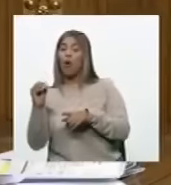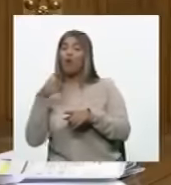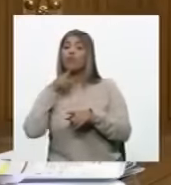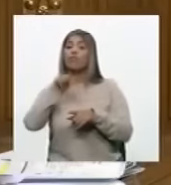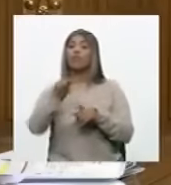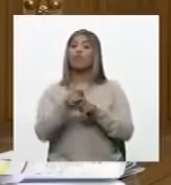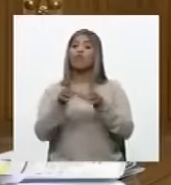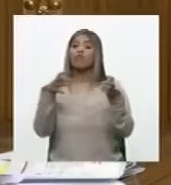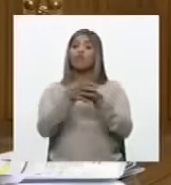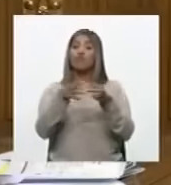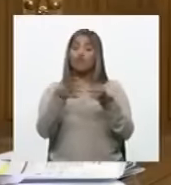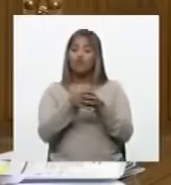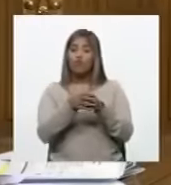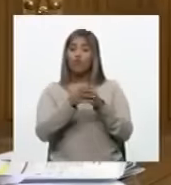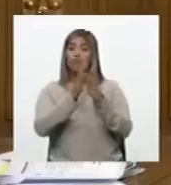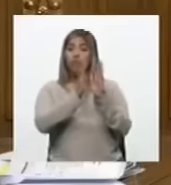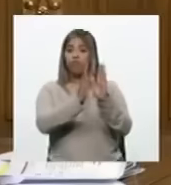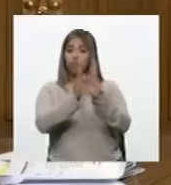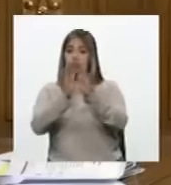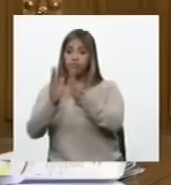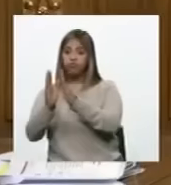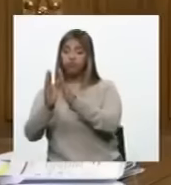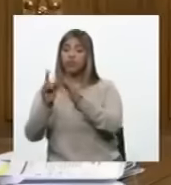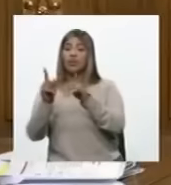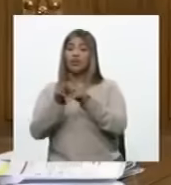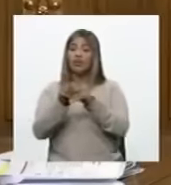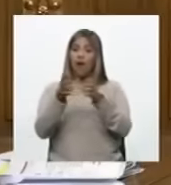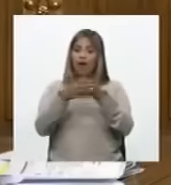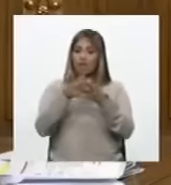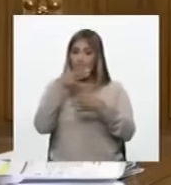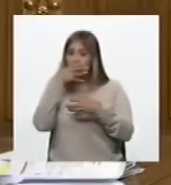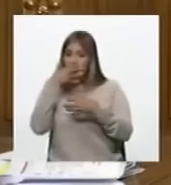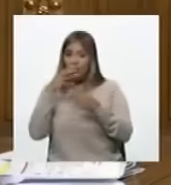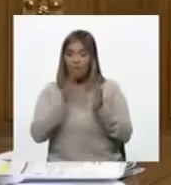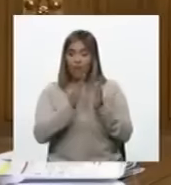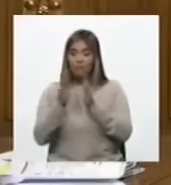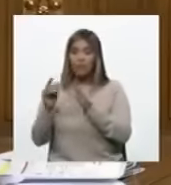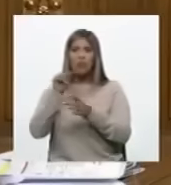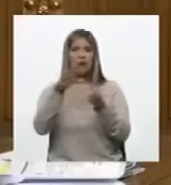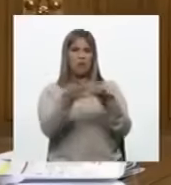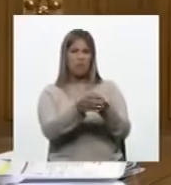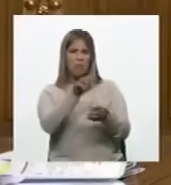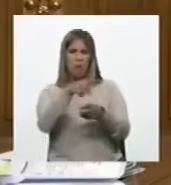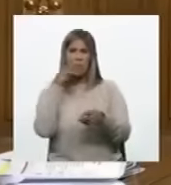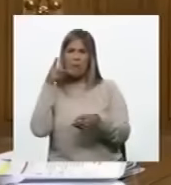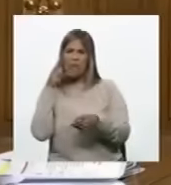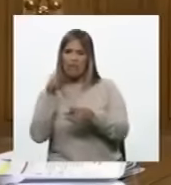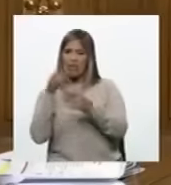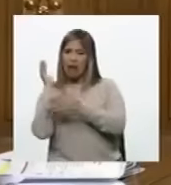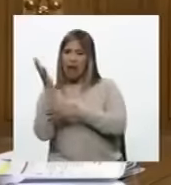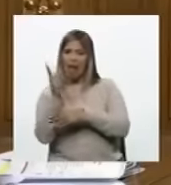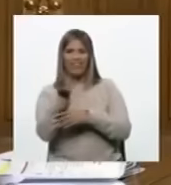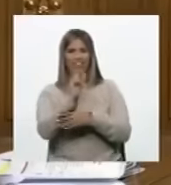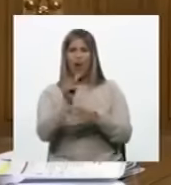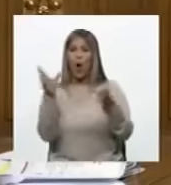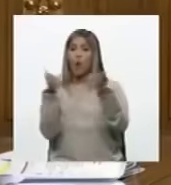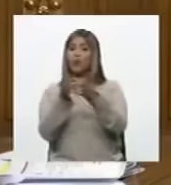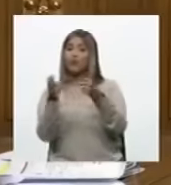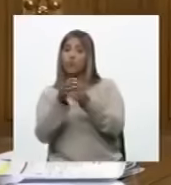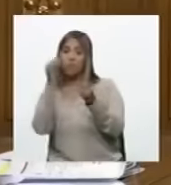grupo estructurado de delincuencia organizado. Ustedes no son partidos políticos, ustedes son